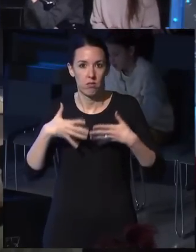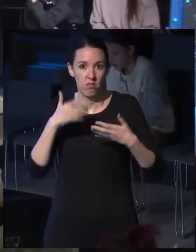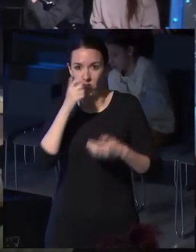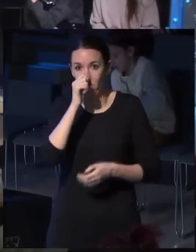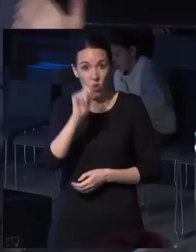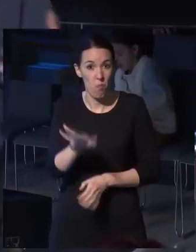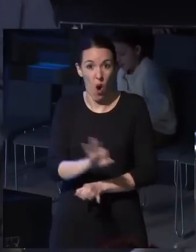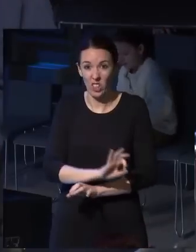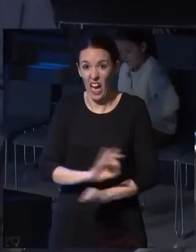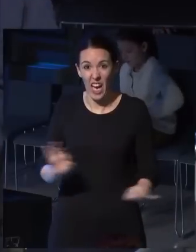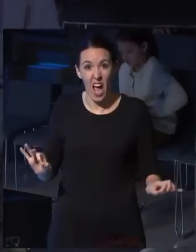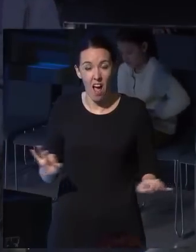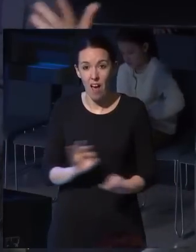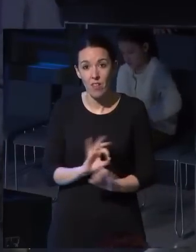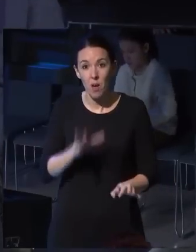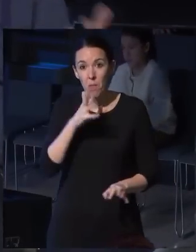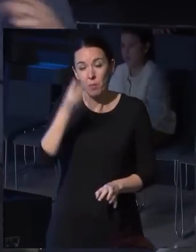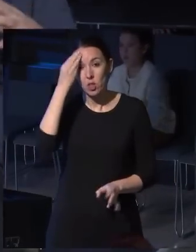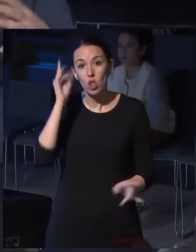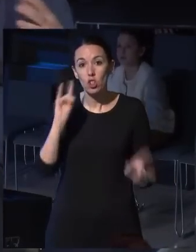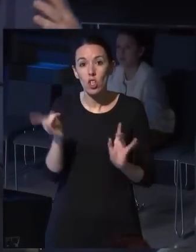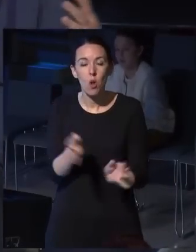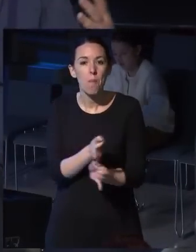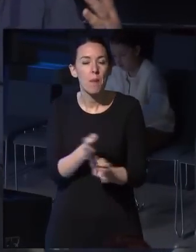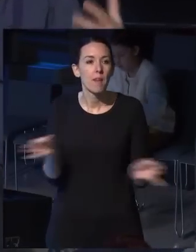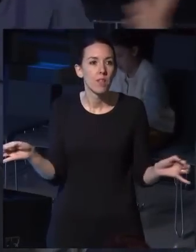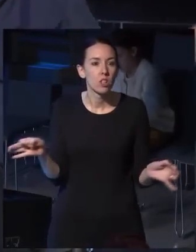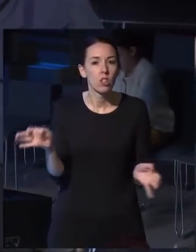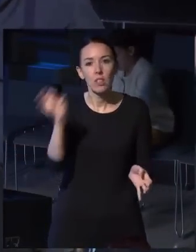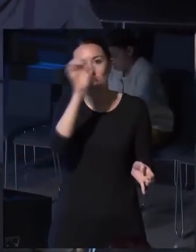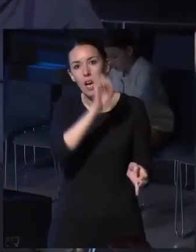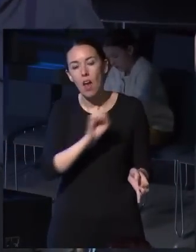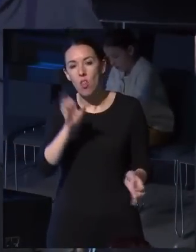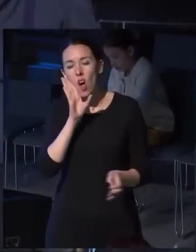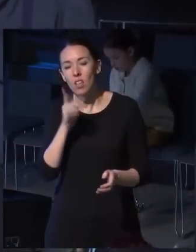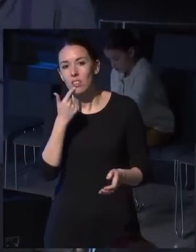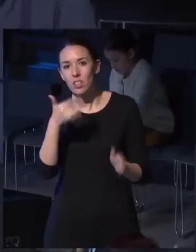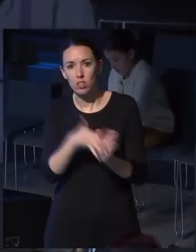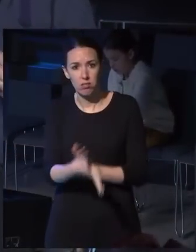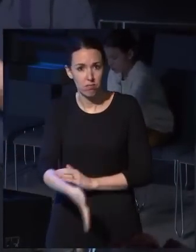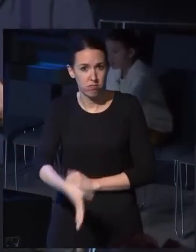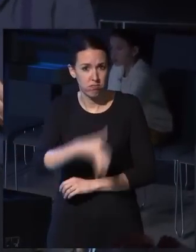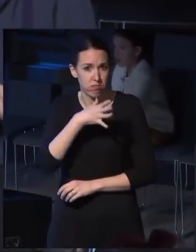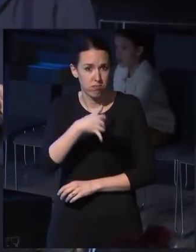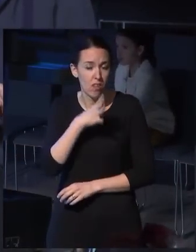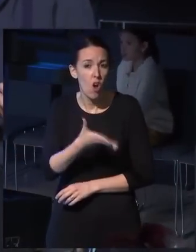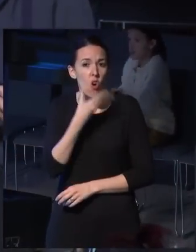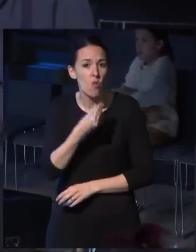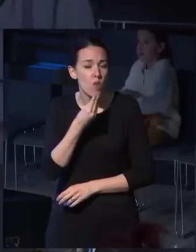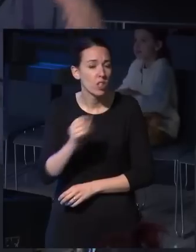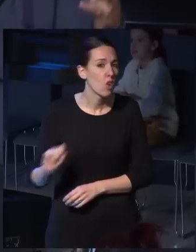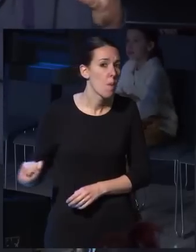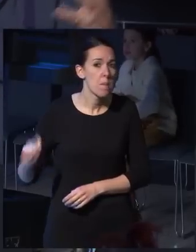es que creo que el sonido perfecto es la canción y lo dijo antes, y a mí me parece increíble, es lo más bonito de